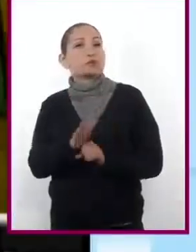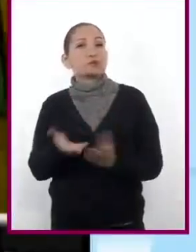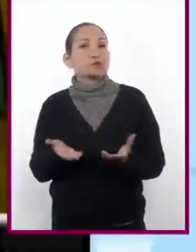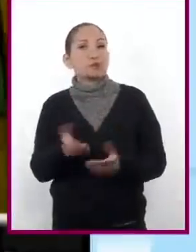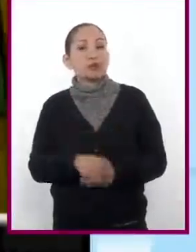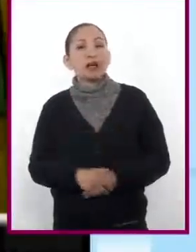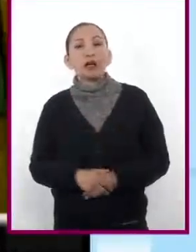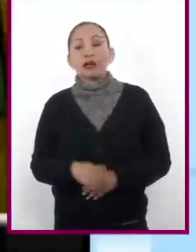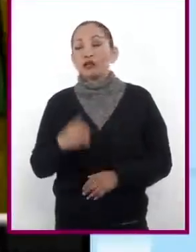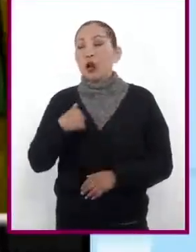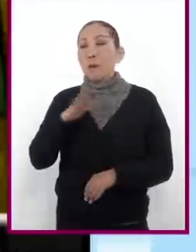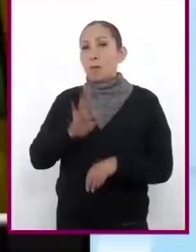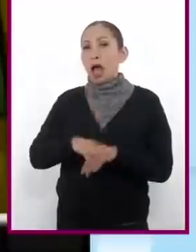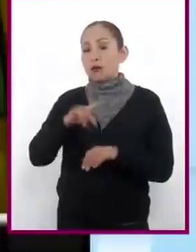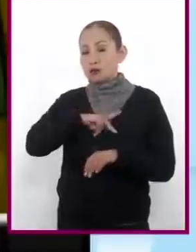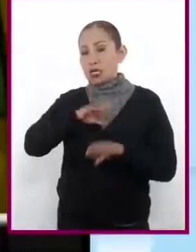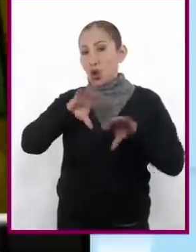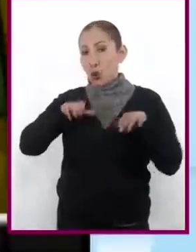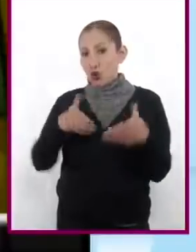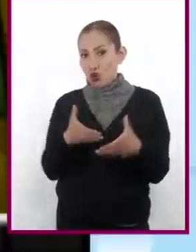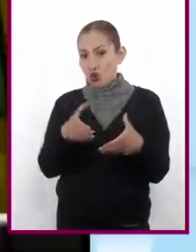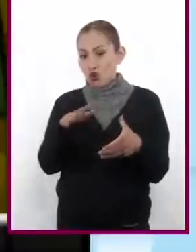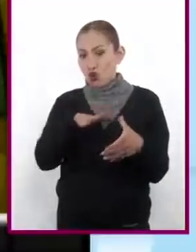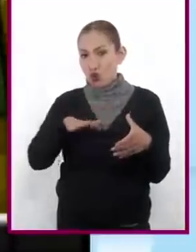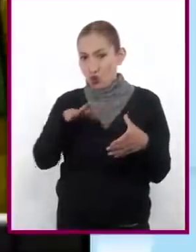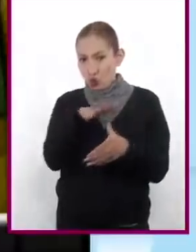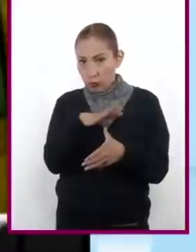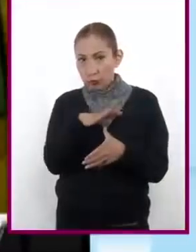Yo hablo más en mi comunidad